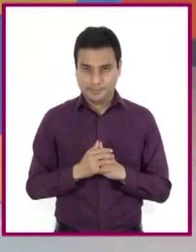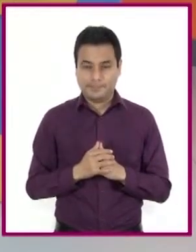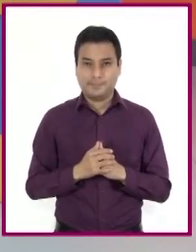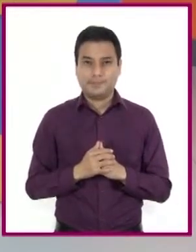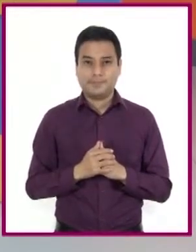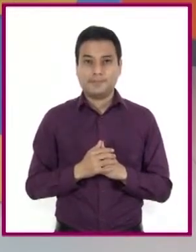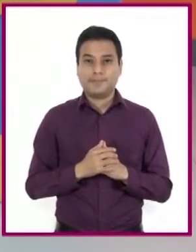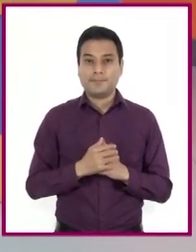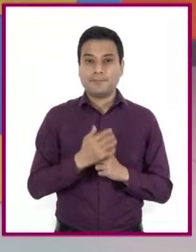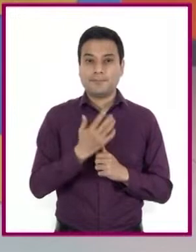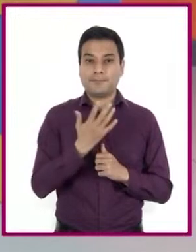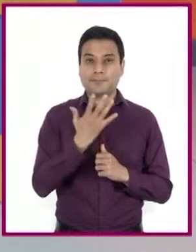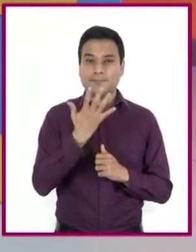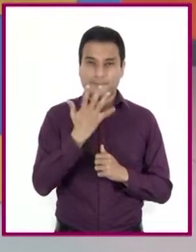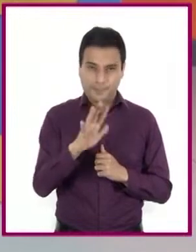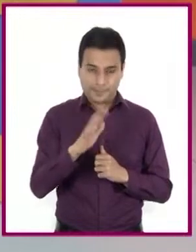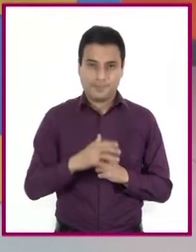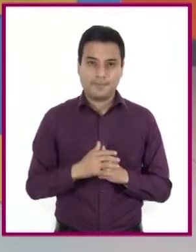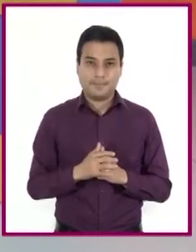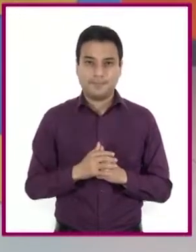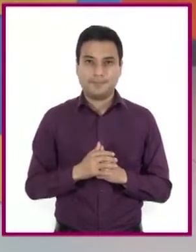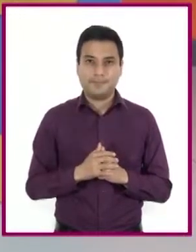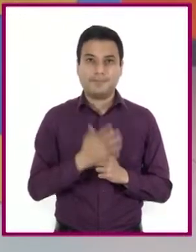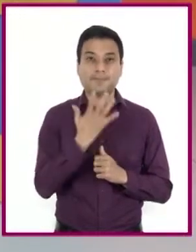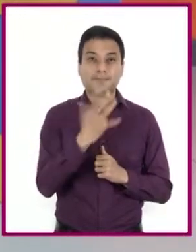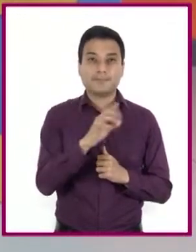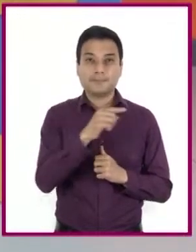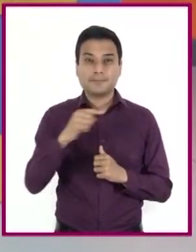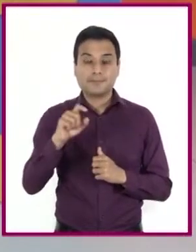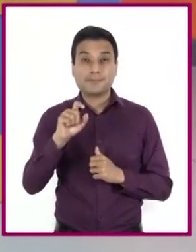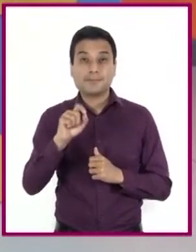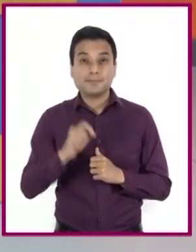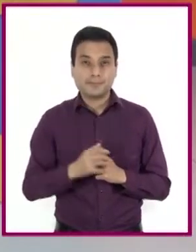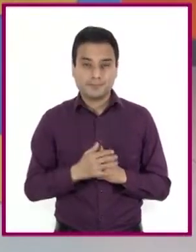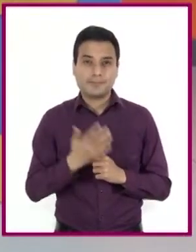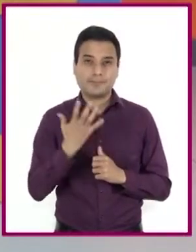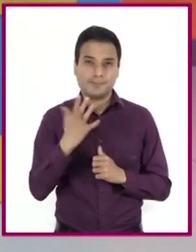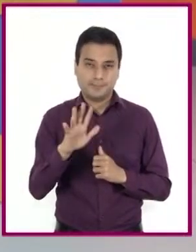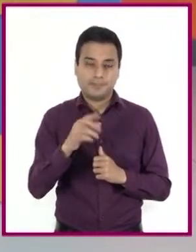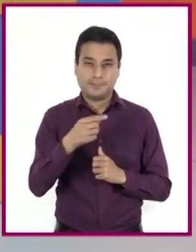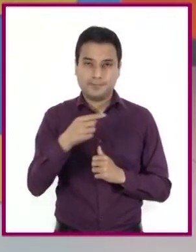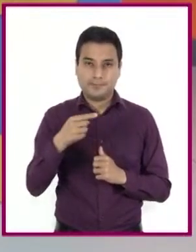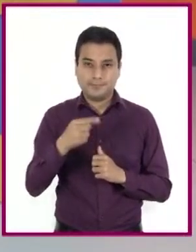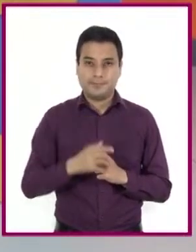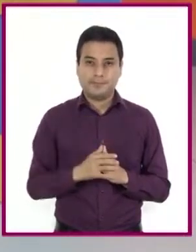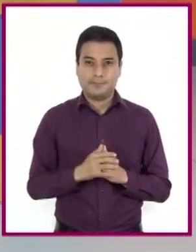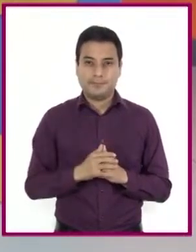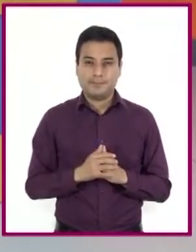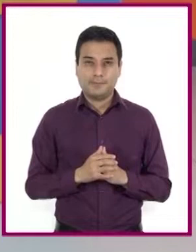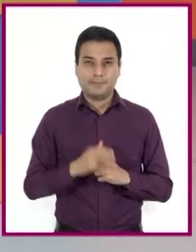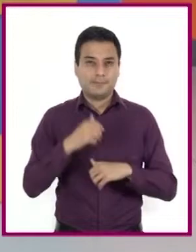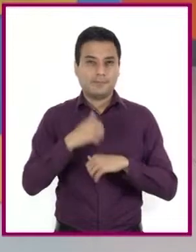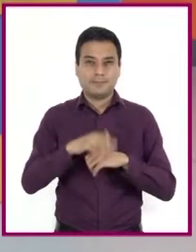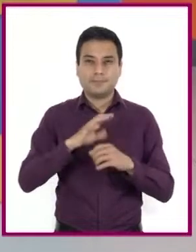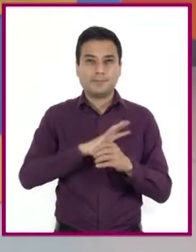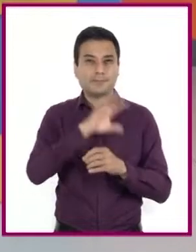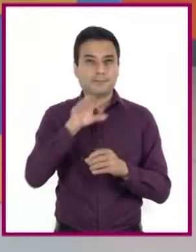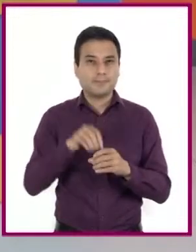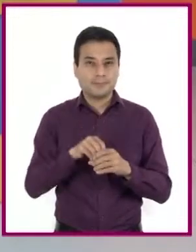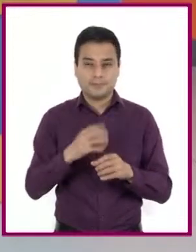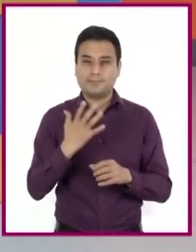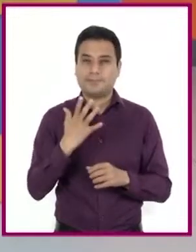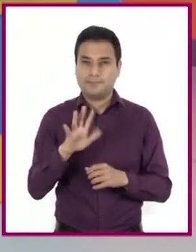absoluto de 10. Menos 20 es igual a 10, negativo, y su valor absoluto es igual a